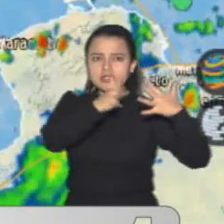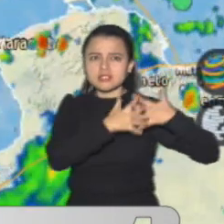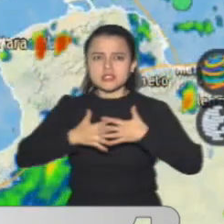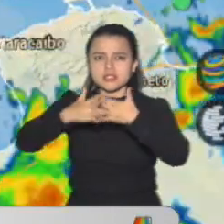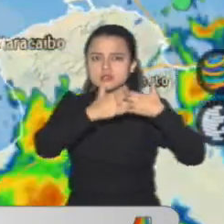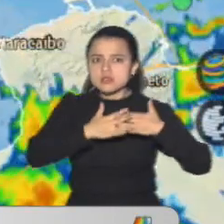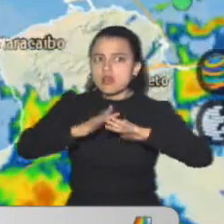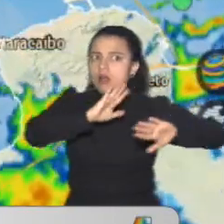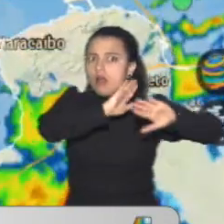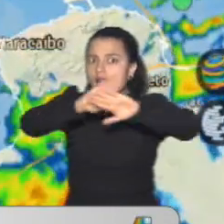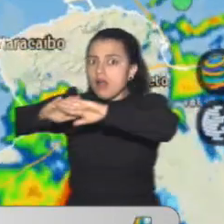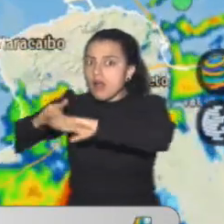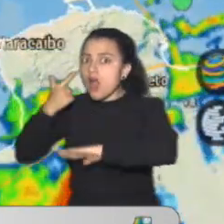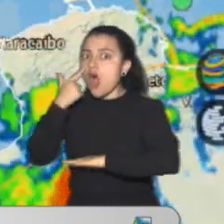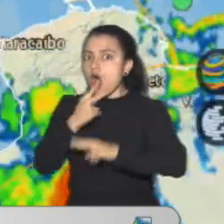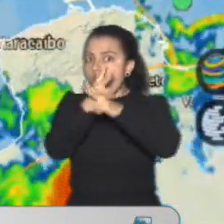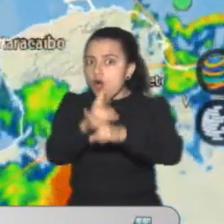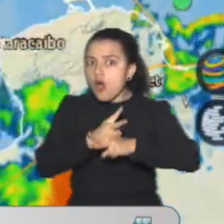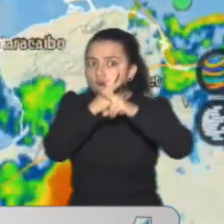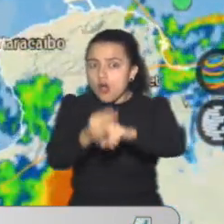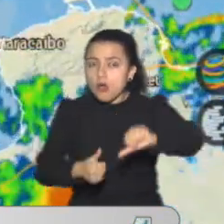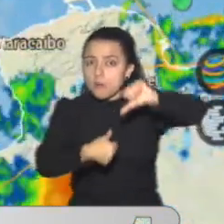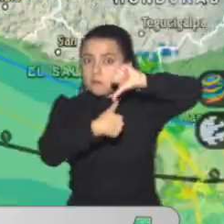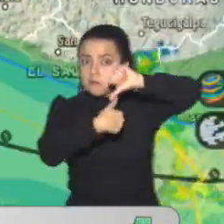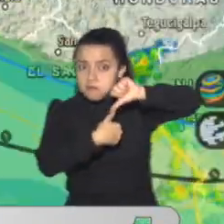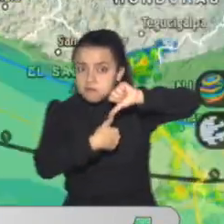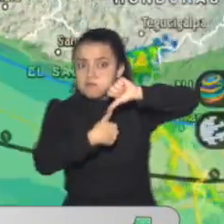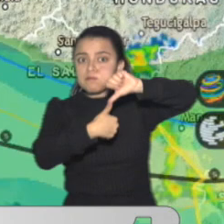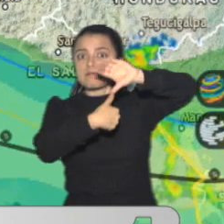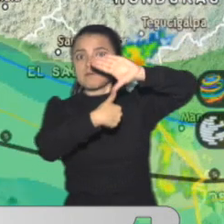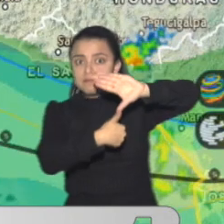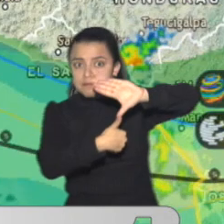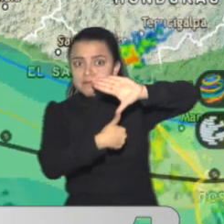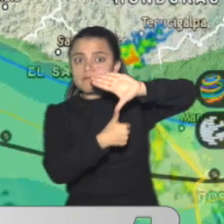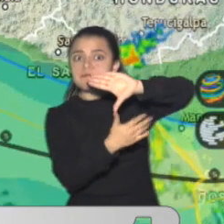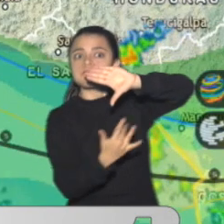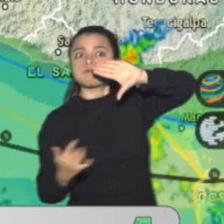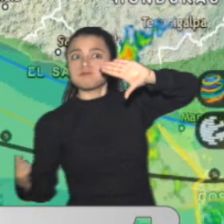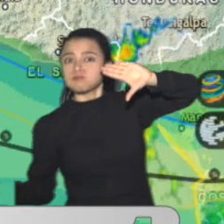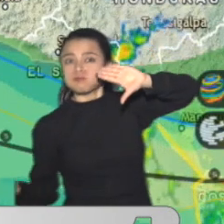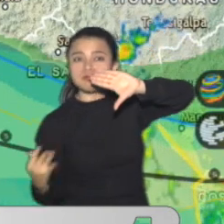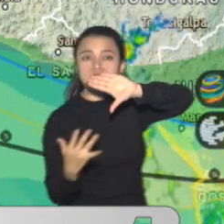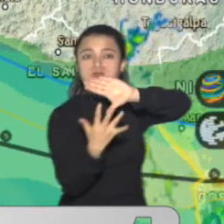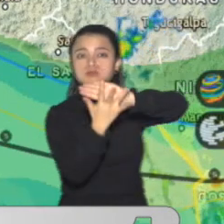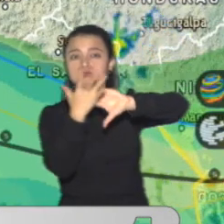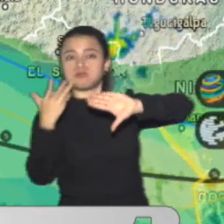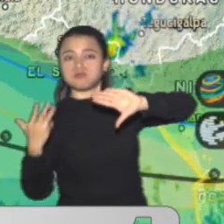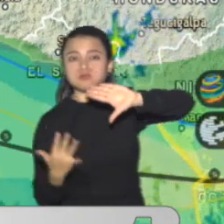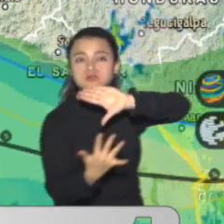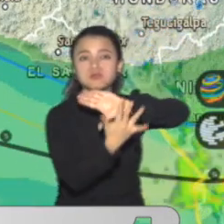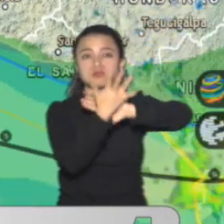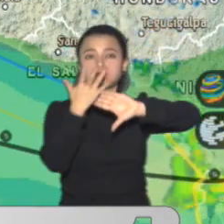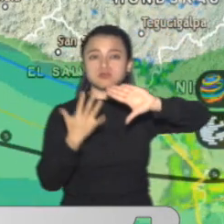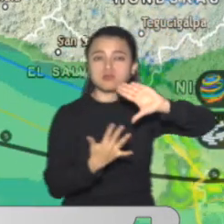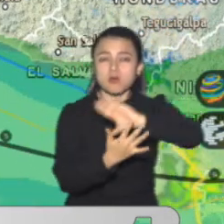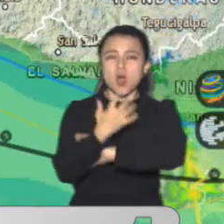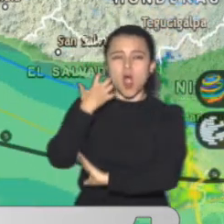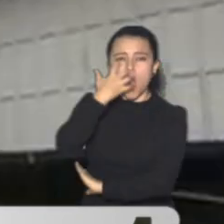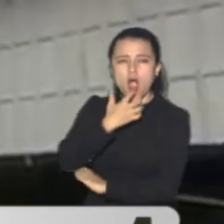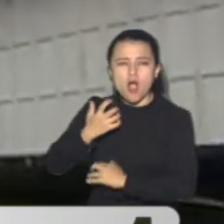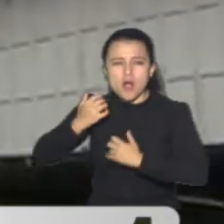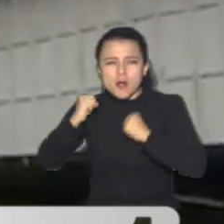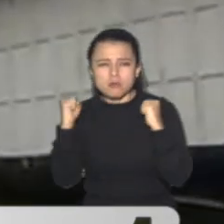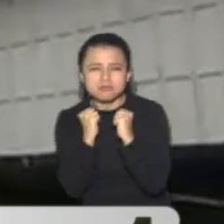amenaza con recorrer las costas de centroamérica y el caribe llevando fuertes lluvias inundaciones repentinas y deslizamientos de